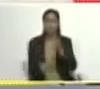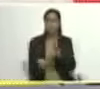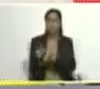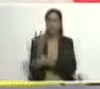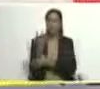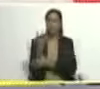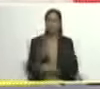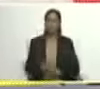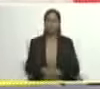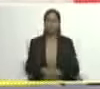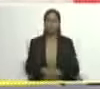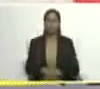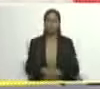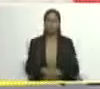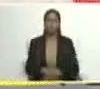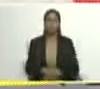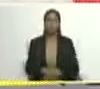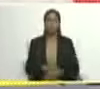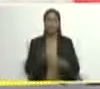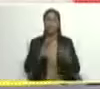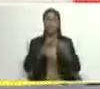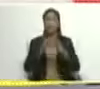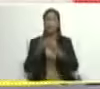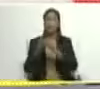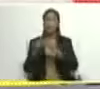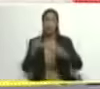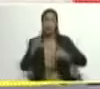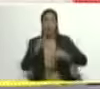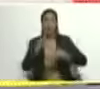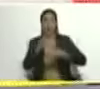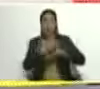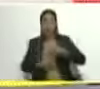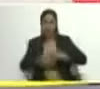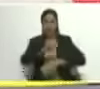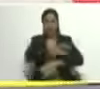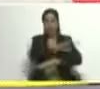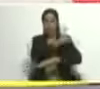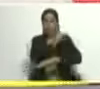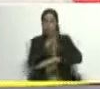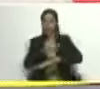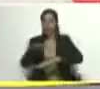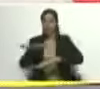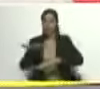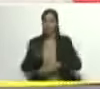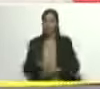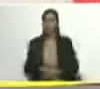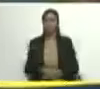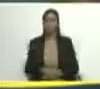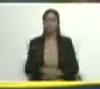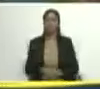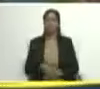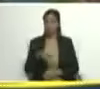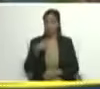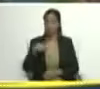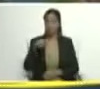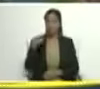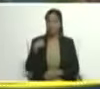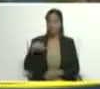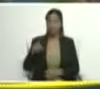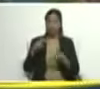la Comunidad de Estados Latinoamericanos y Caribeños. Aquí están varios de sus